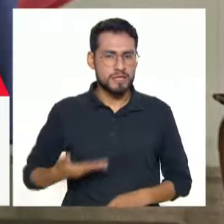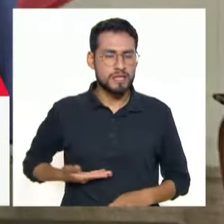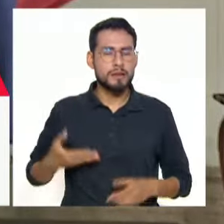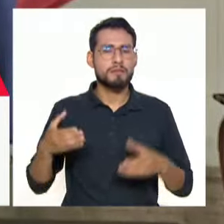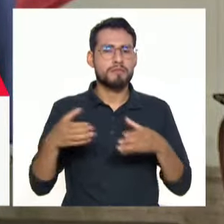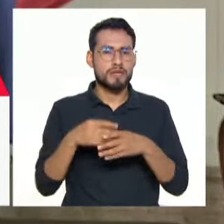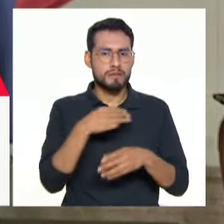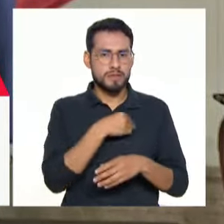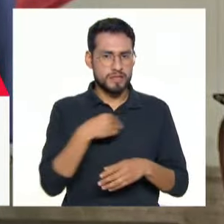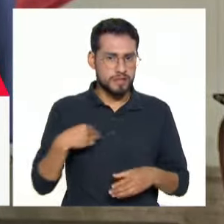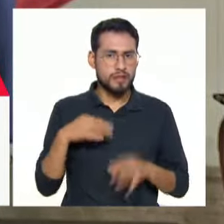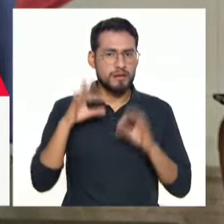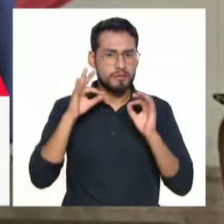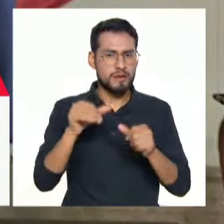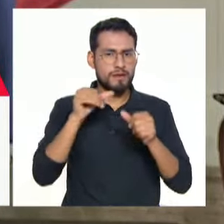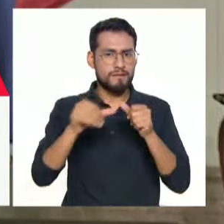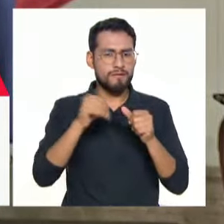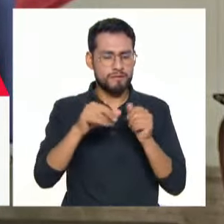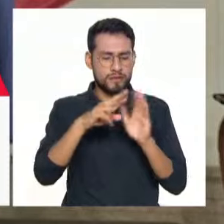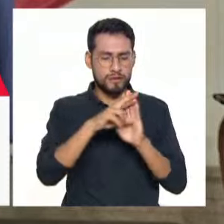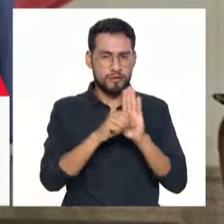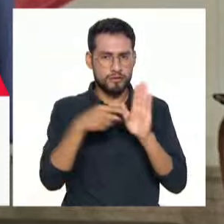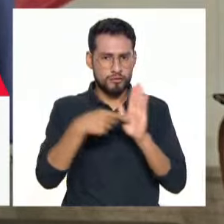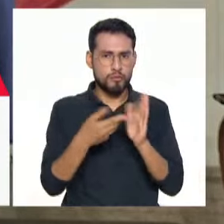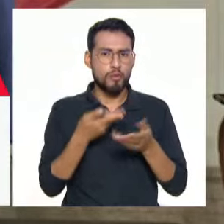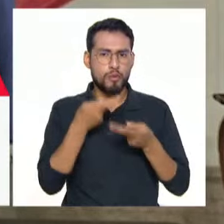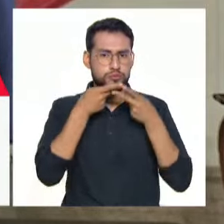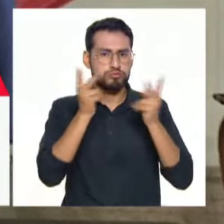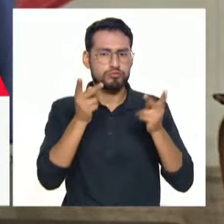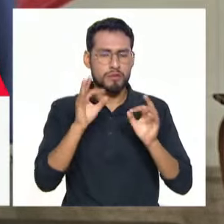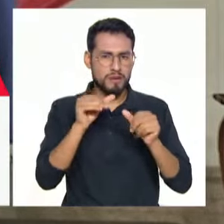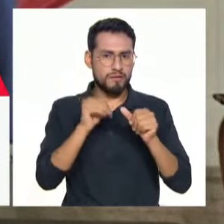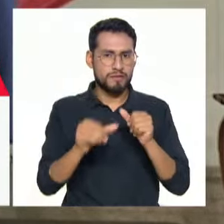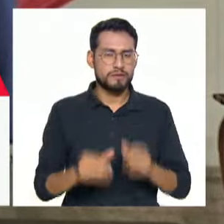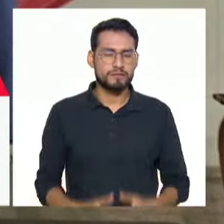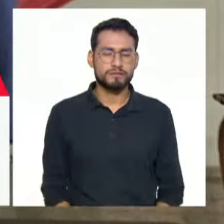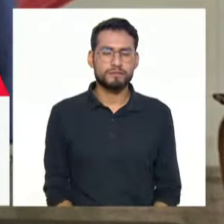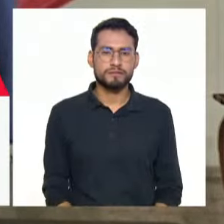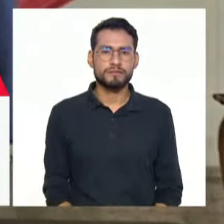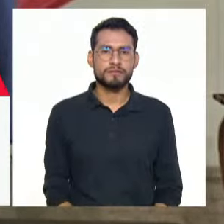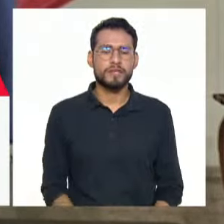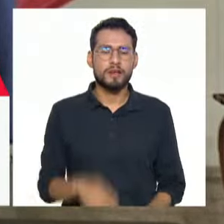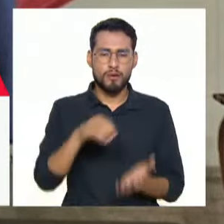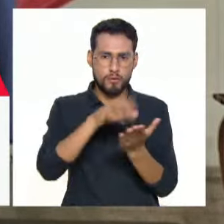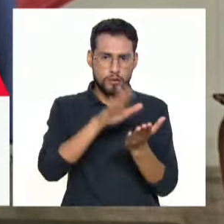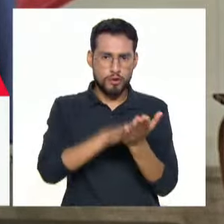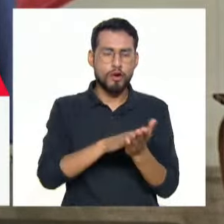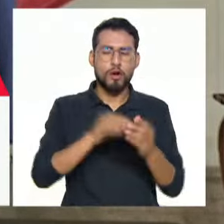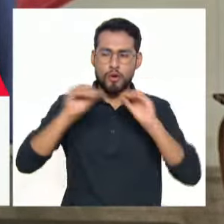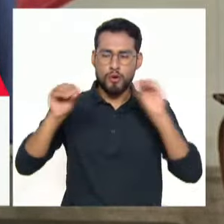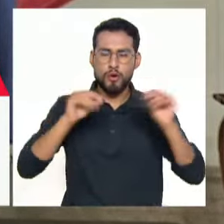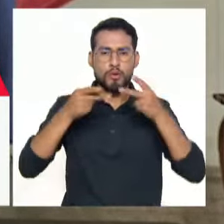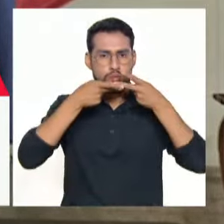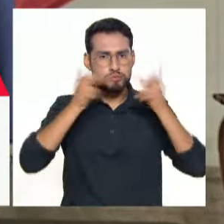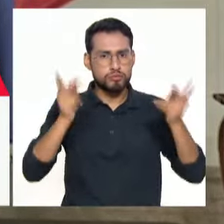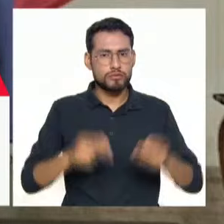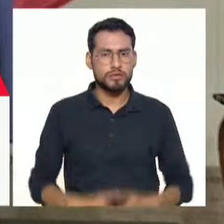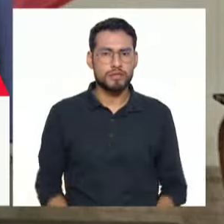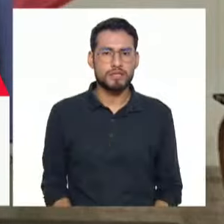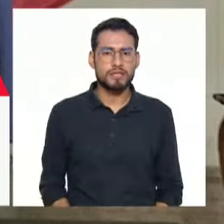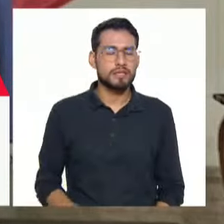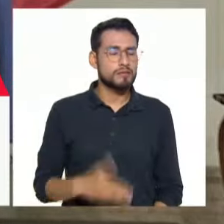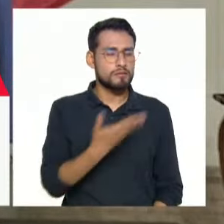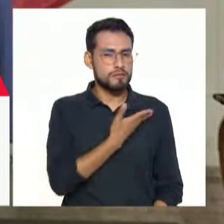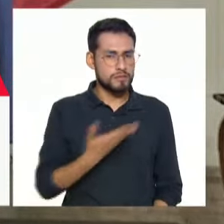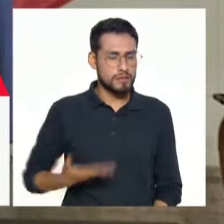Consejo de Ministros en la misma fecha de publicación de la presente Resolución Suprema. Regístrese, comuníquese y publíquese. Dina